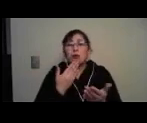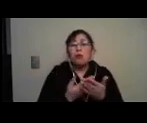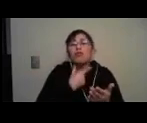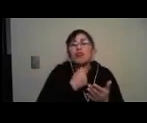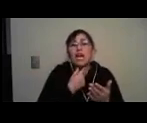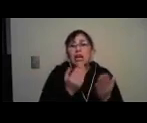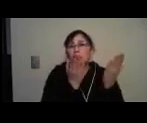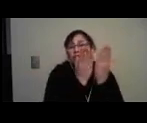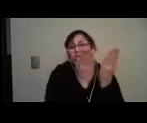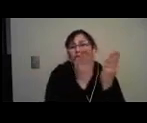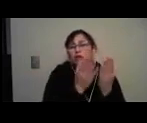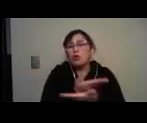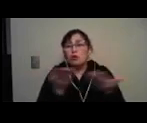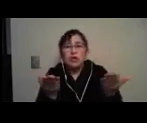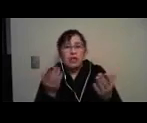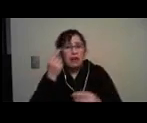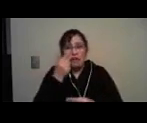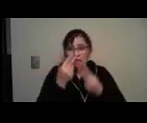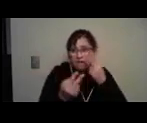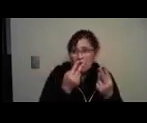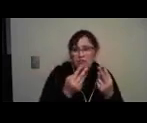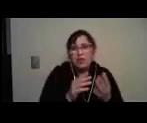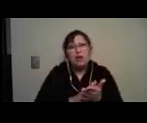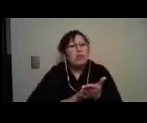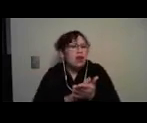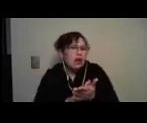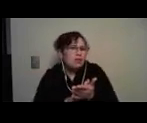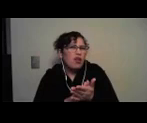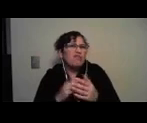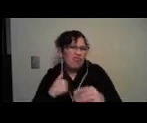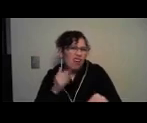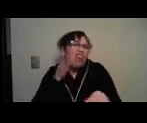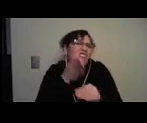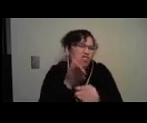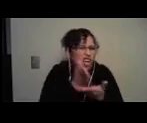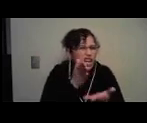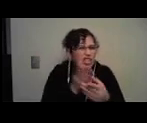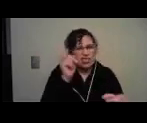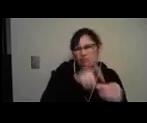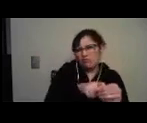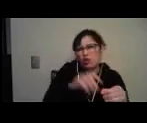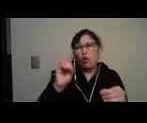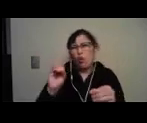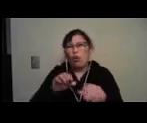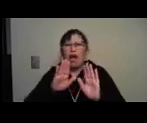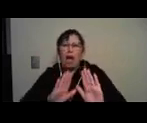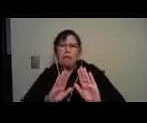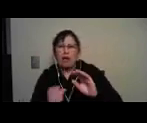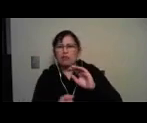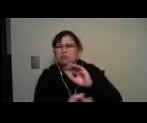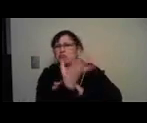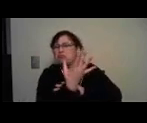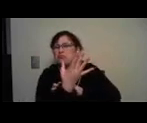en la tarde, ¿ya? Y ahí evalúan y comparan todas las posibles alternativas que pueden tener con los